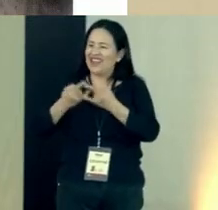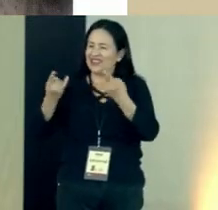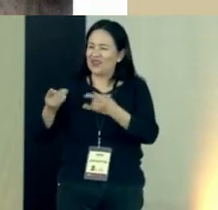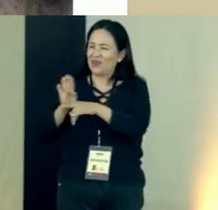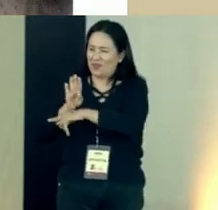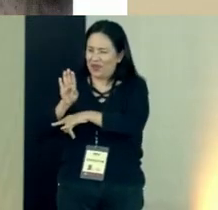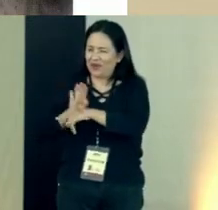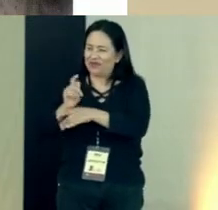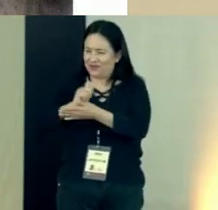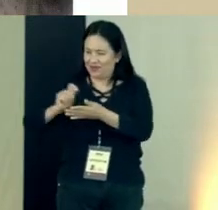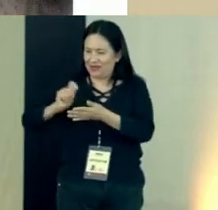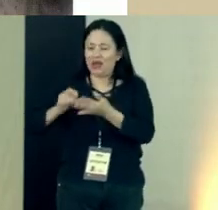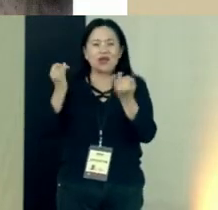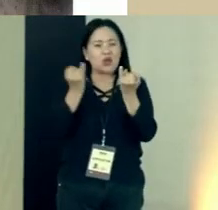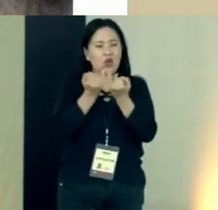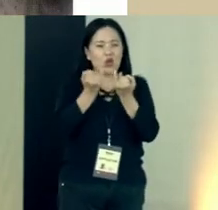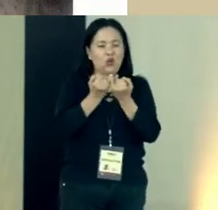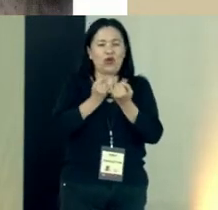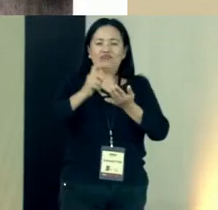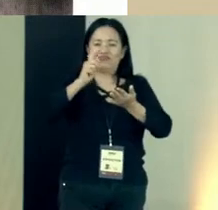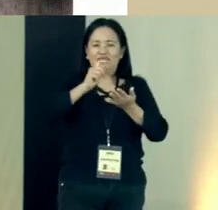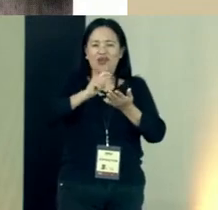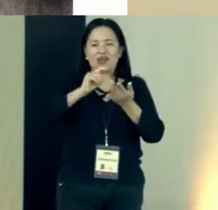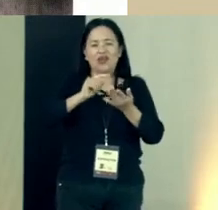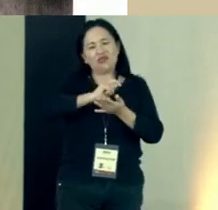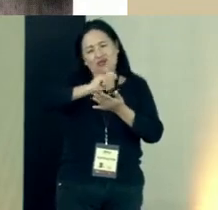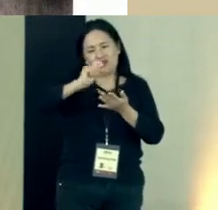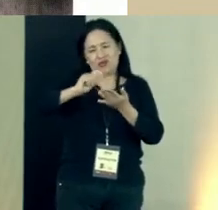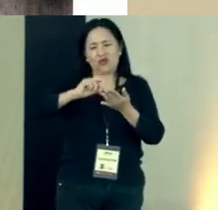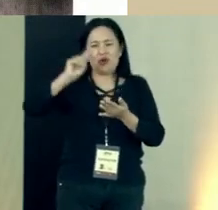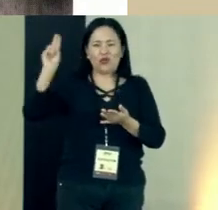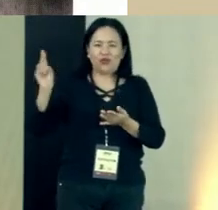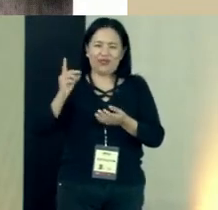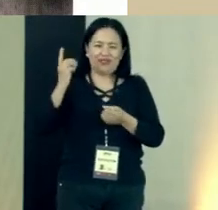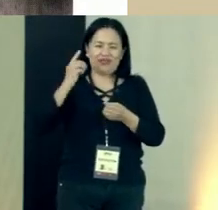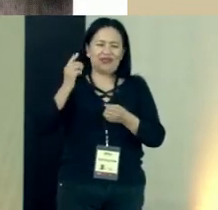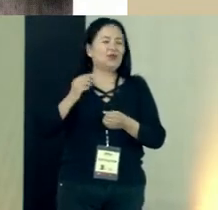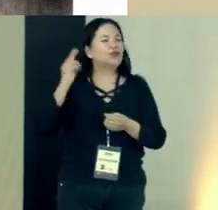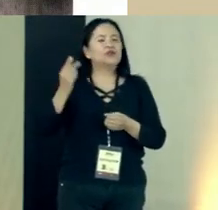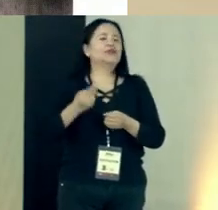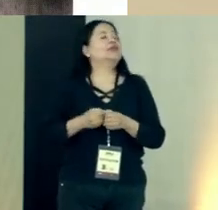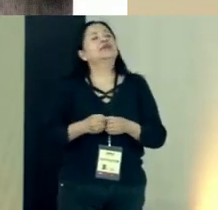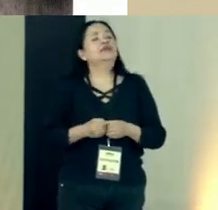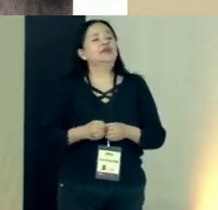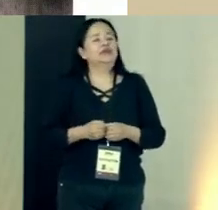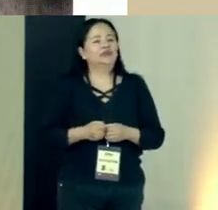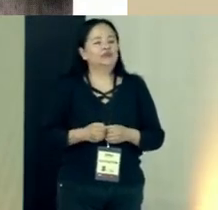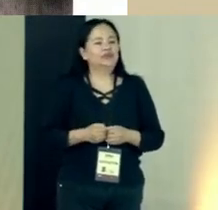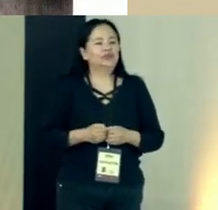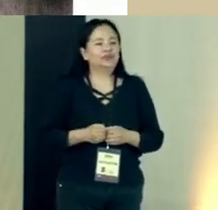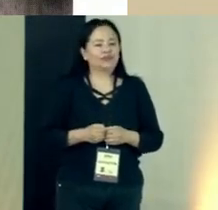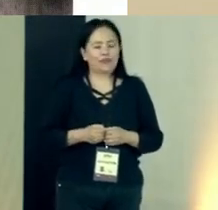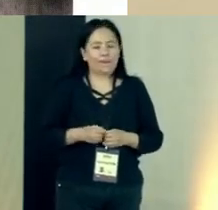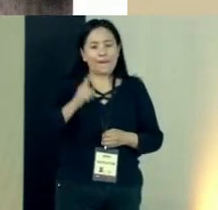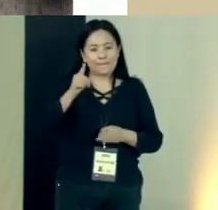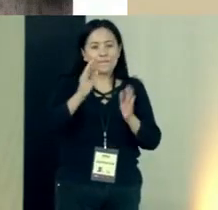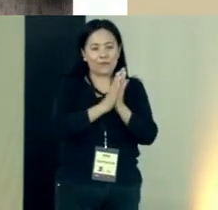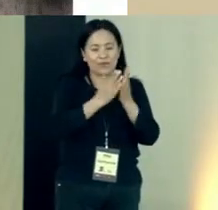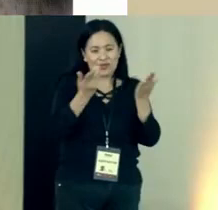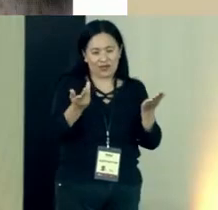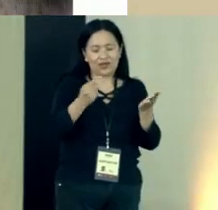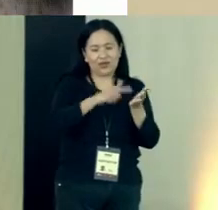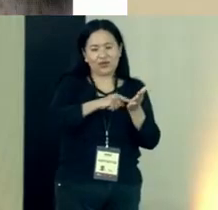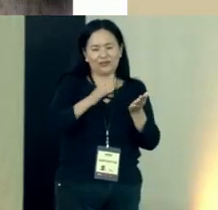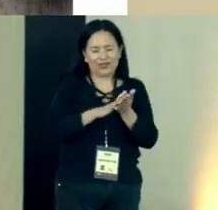sin dudarlo, de la literatura universal, ¿no? Y ahorita venimos aquí a hablar de él y a conversar en este libro tan pertinente